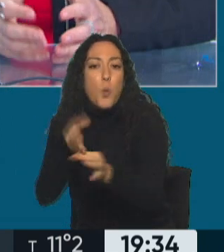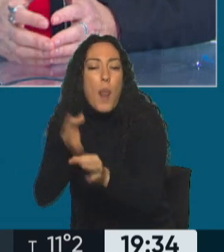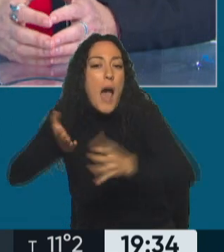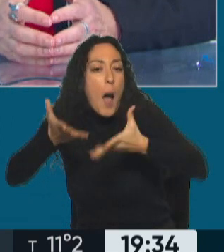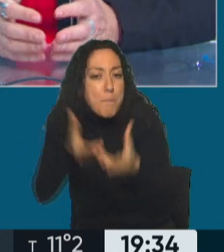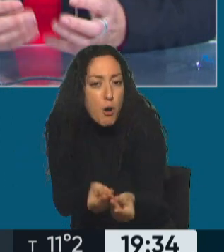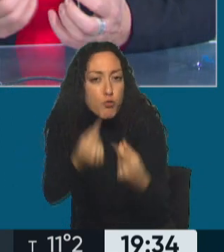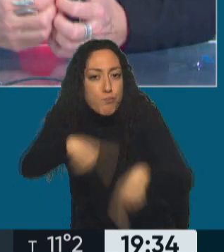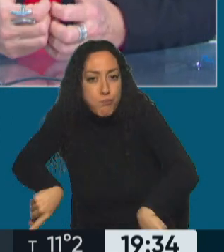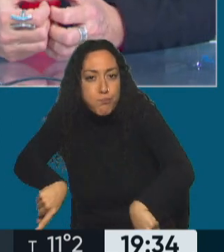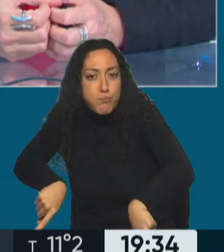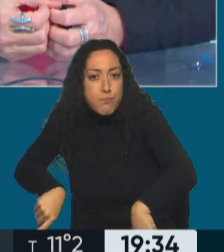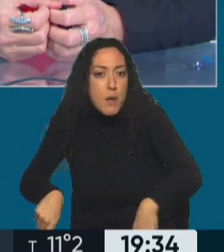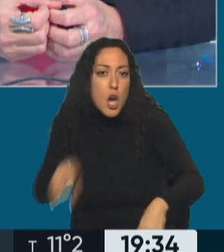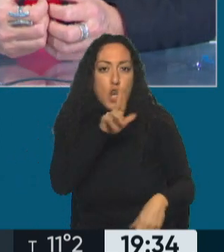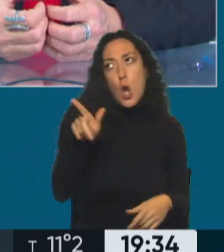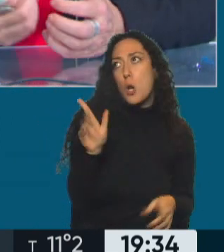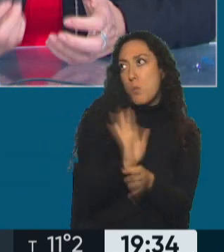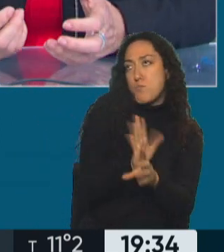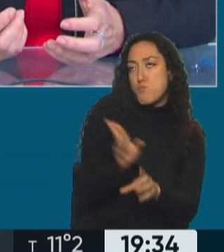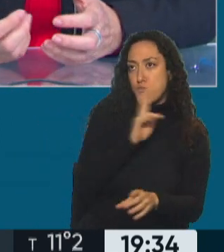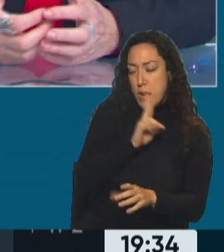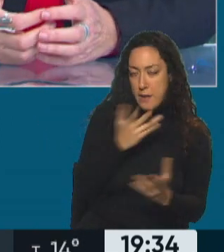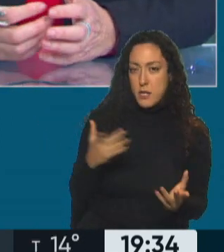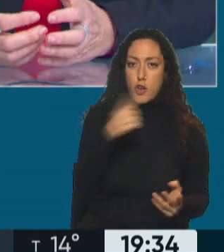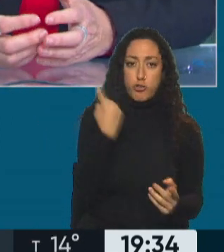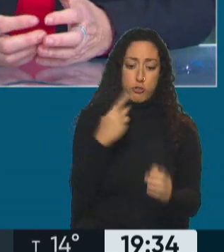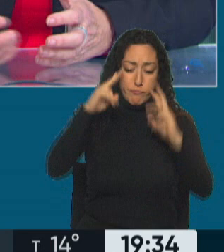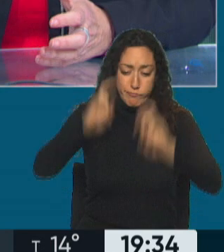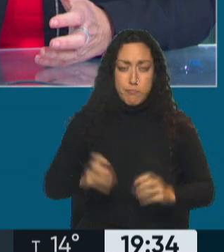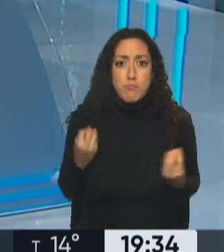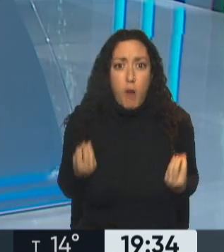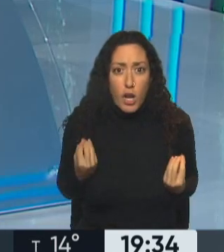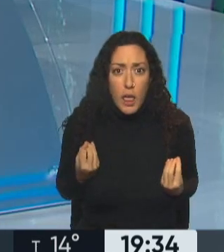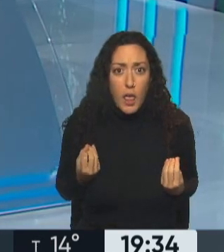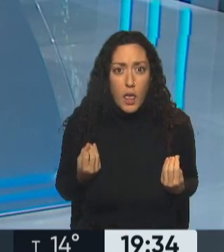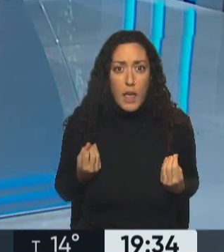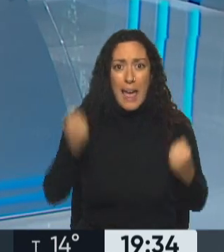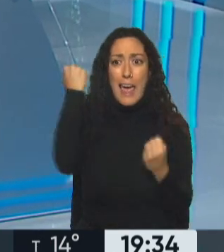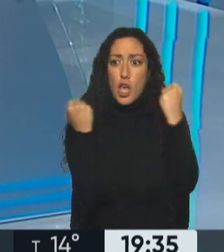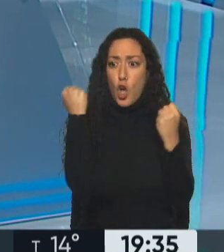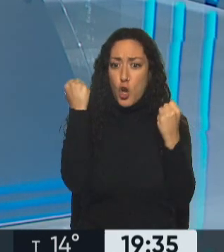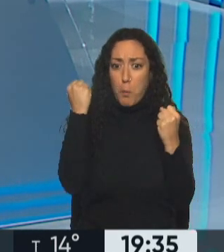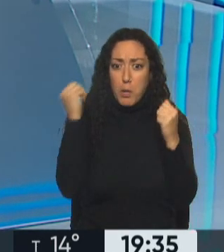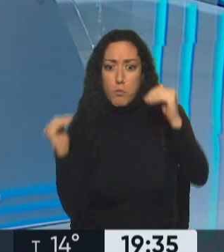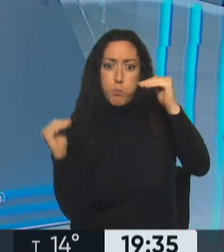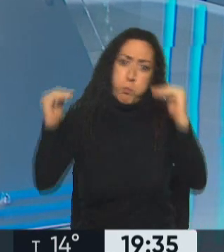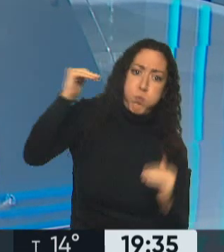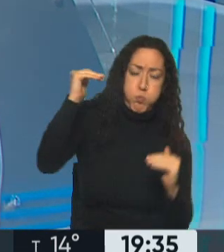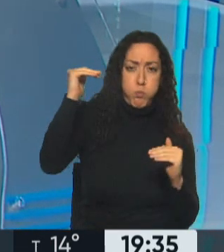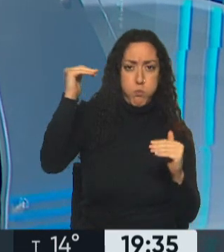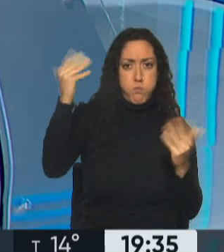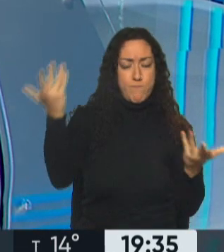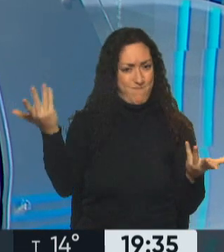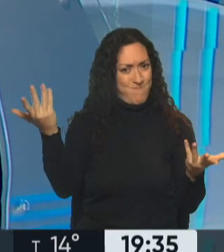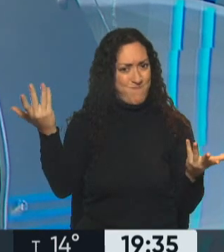para las mujeres, porque además lo analizamos, porque es un factor que profundiza desigualdades económicas. Claro, totalmente. Brechas